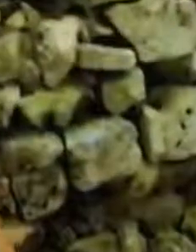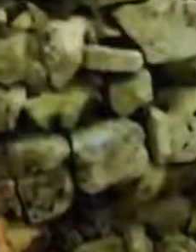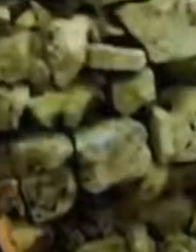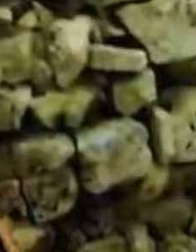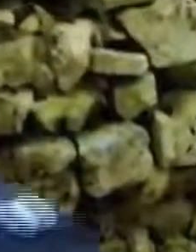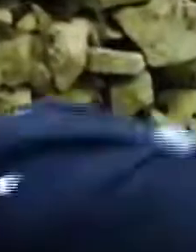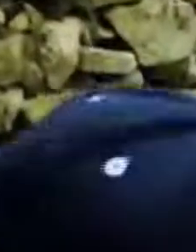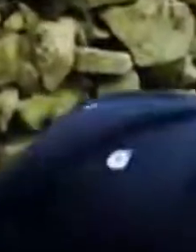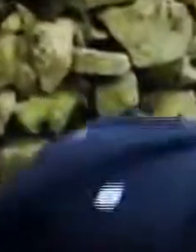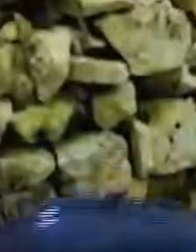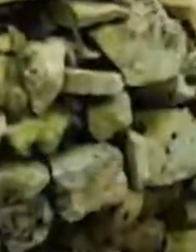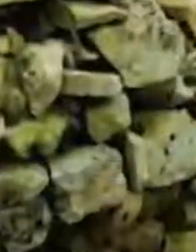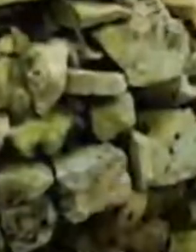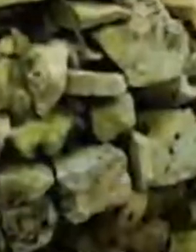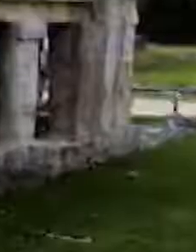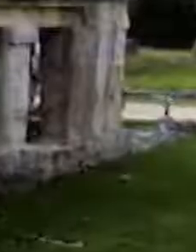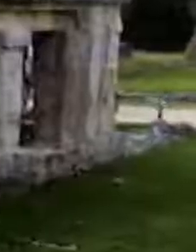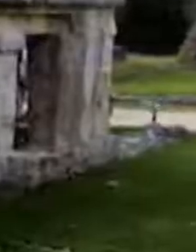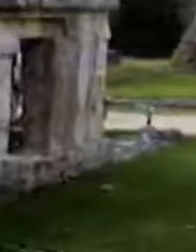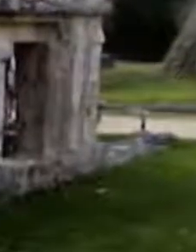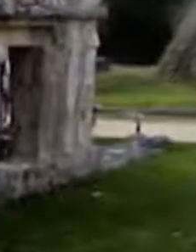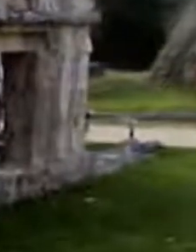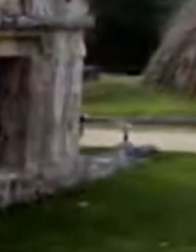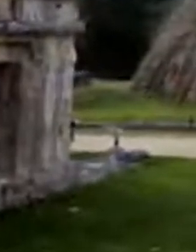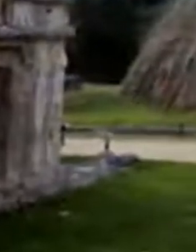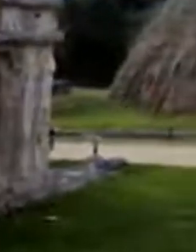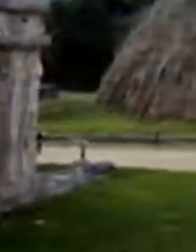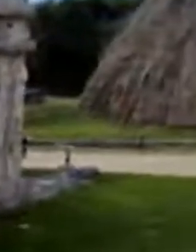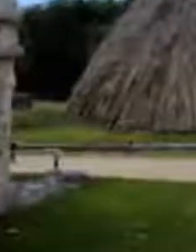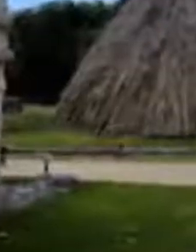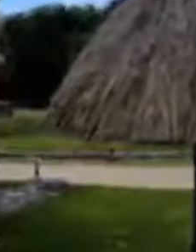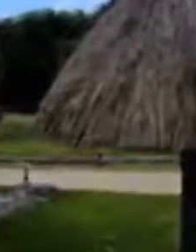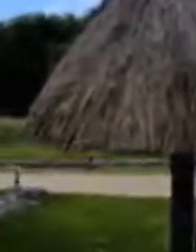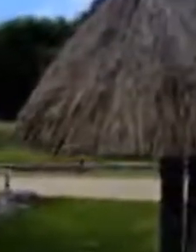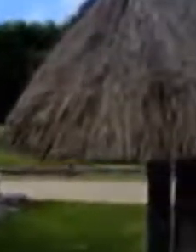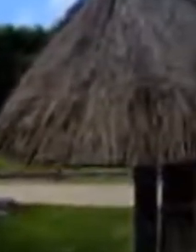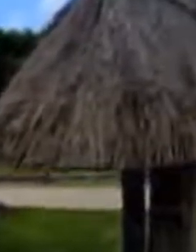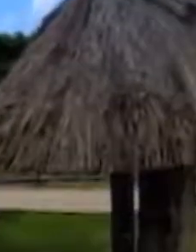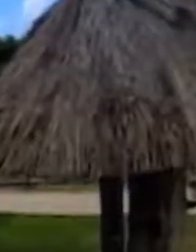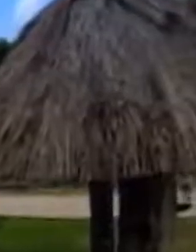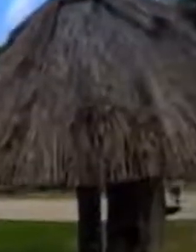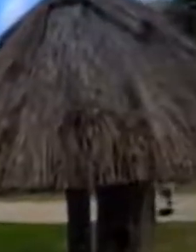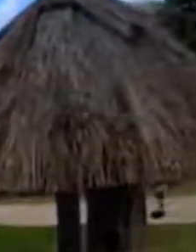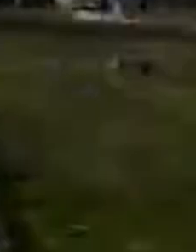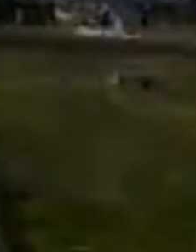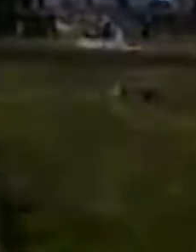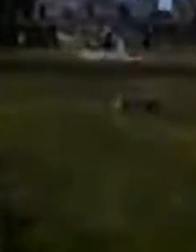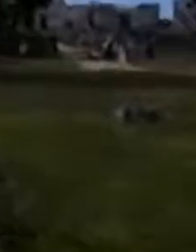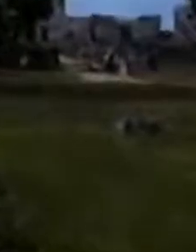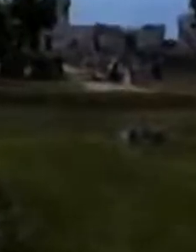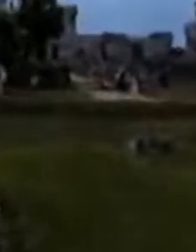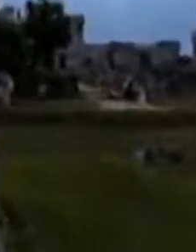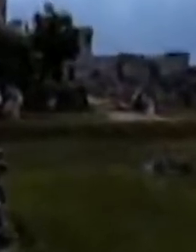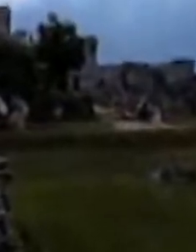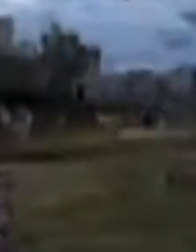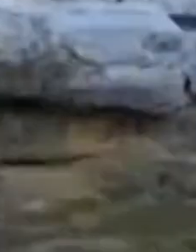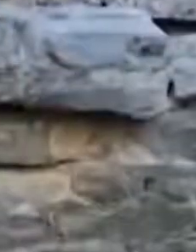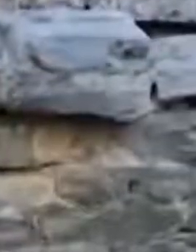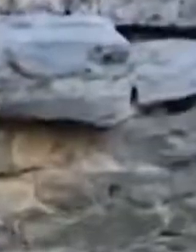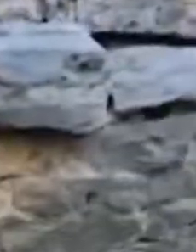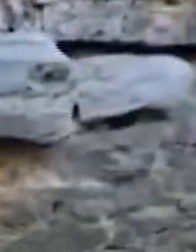una ciudad amurallada de la antigua cultura maya, ubicada en el estado de Quintana Roo, en la costa del Mar Caribe. La ciudad recibía en